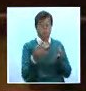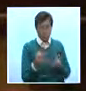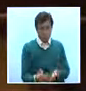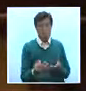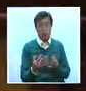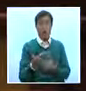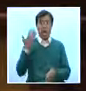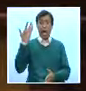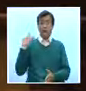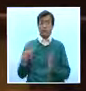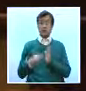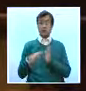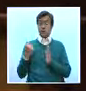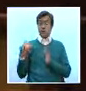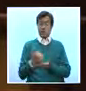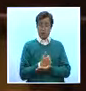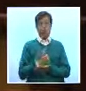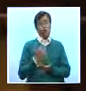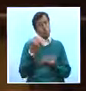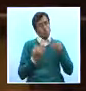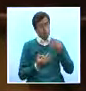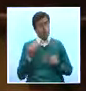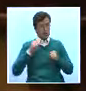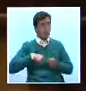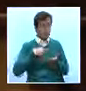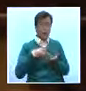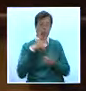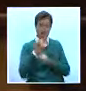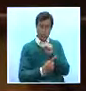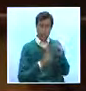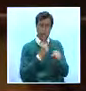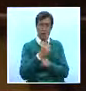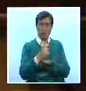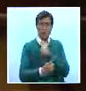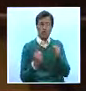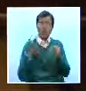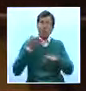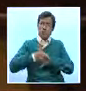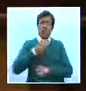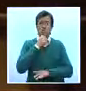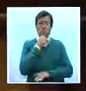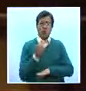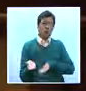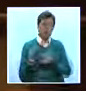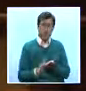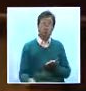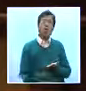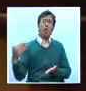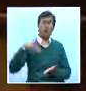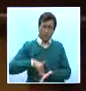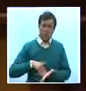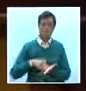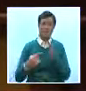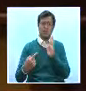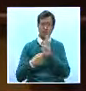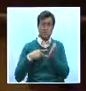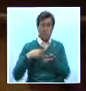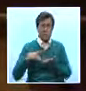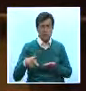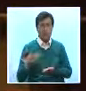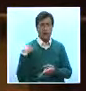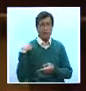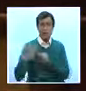pague un impuesto a las herencias elevado. Pero en el caso, todos los años, ya se fue tributando sobre los valores que se